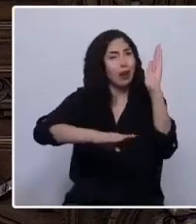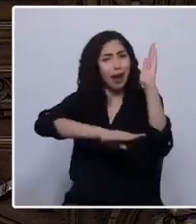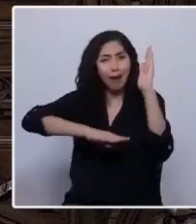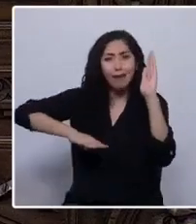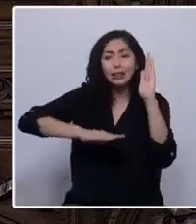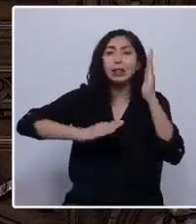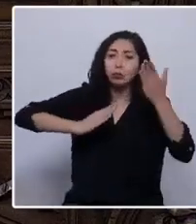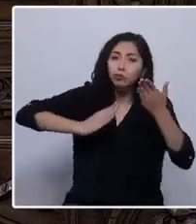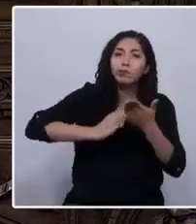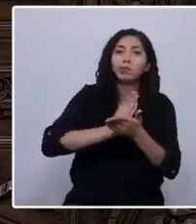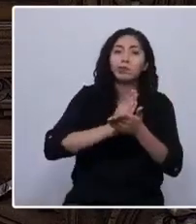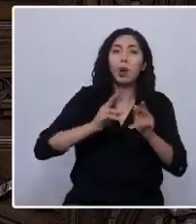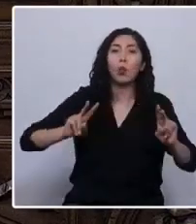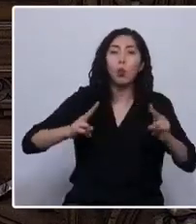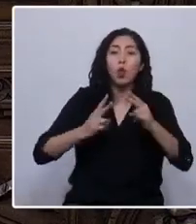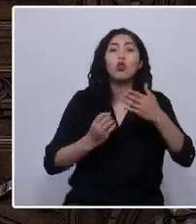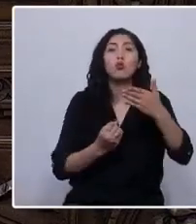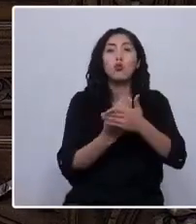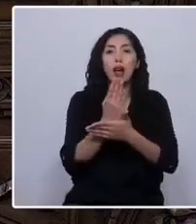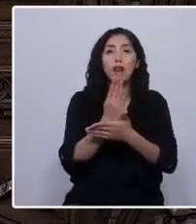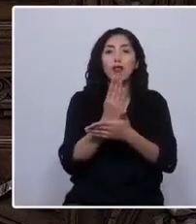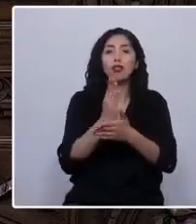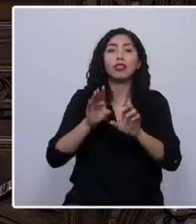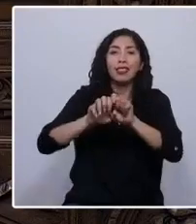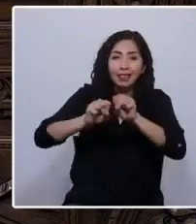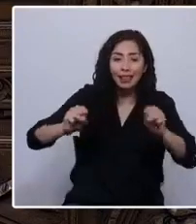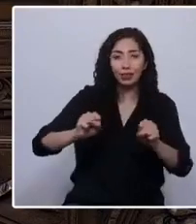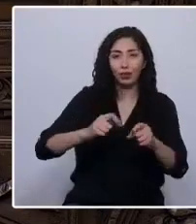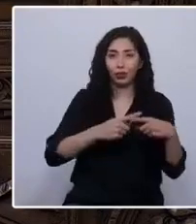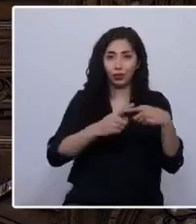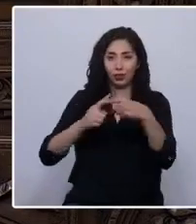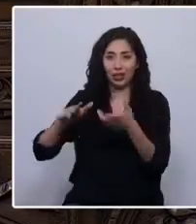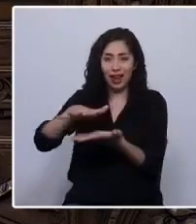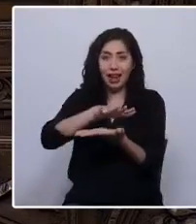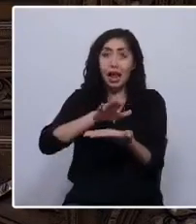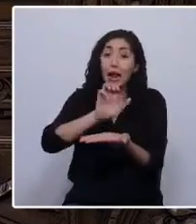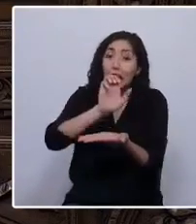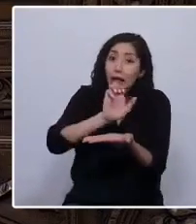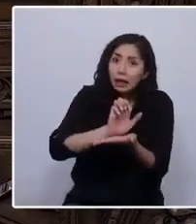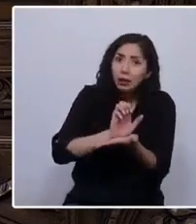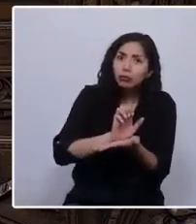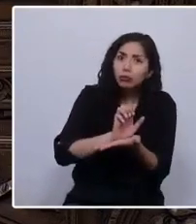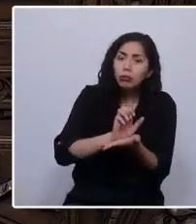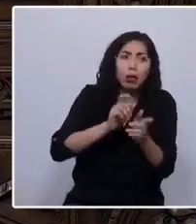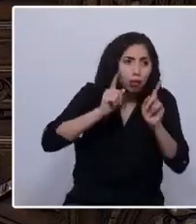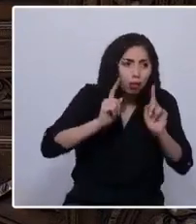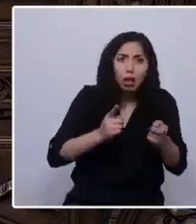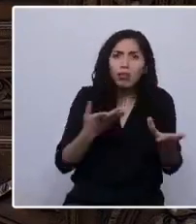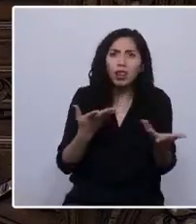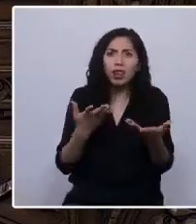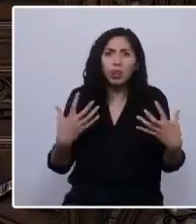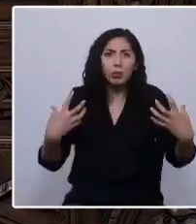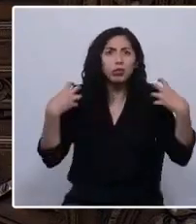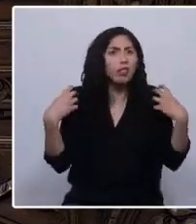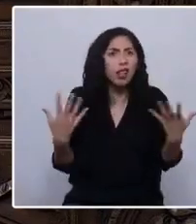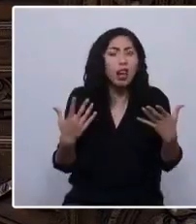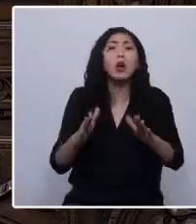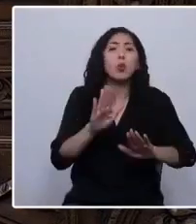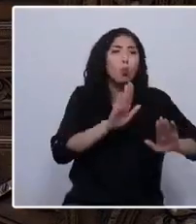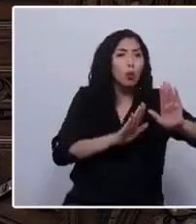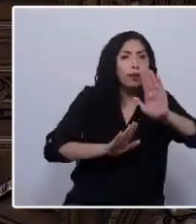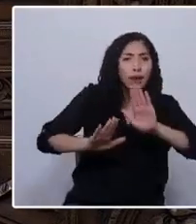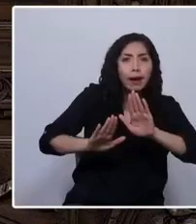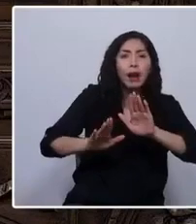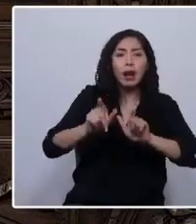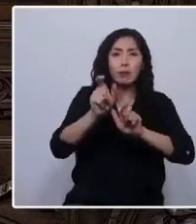a configurar un nuevo trato social. Un Estado que haga lo que deben hacer los Estados, cuidar y proteger a los